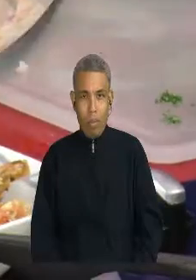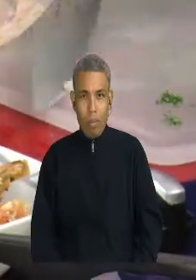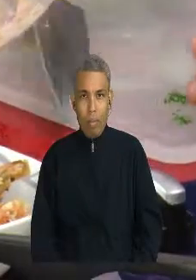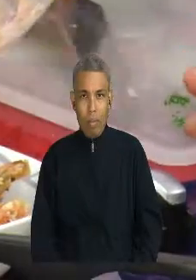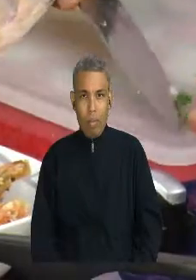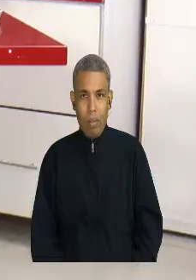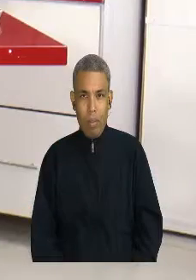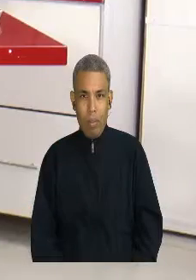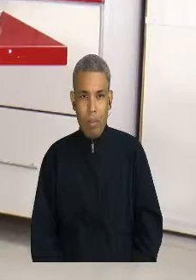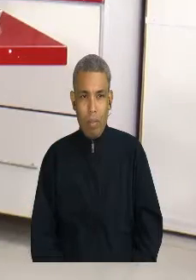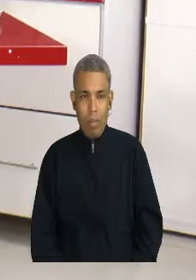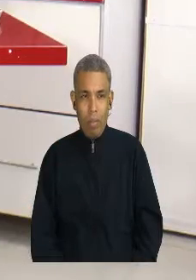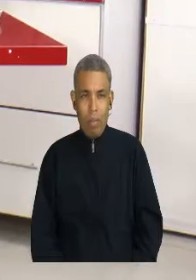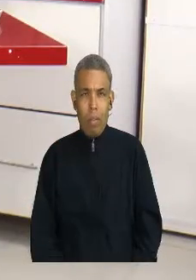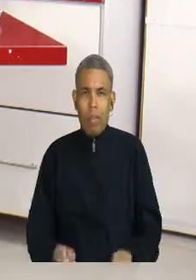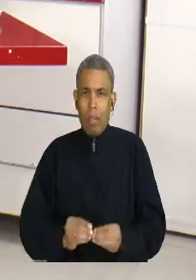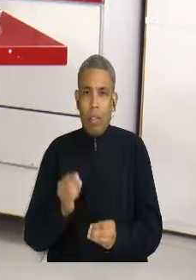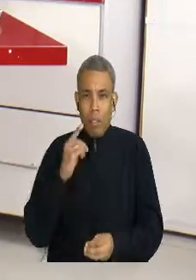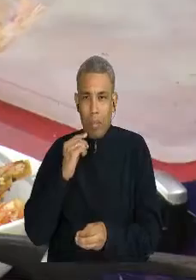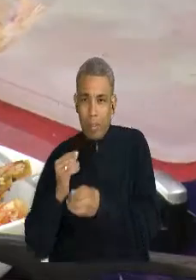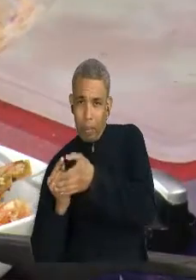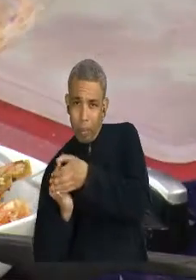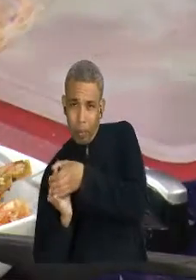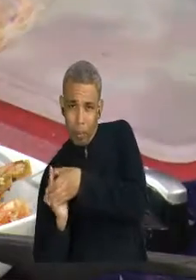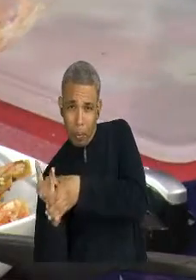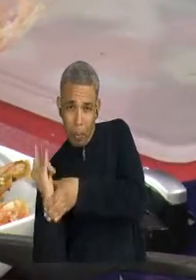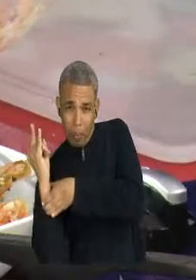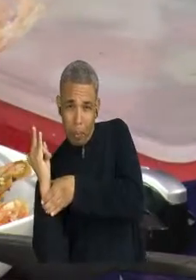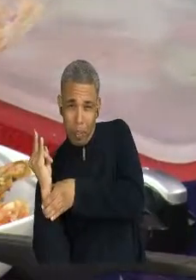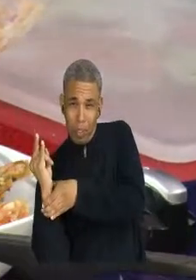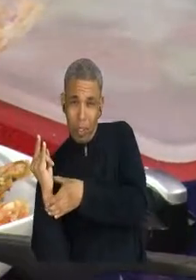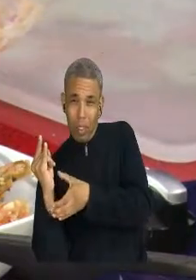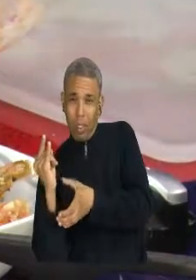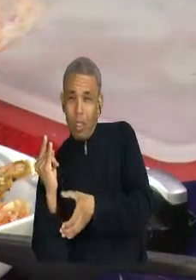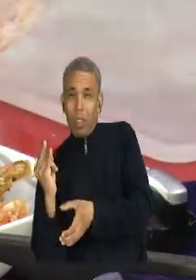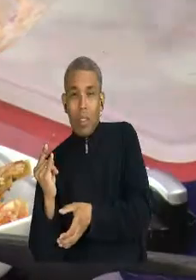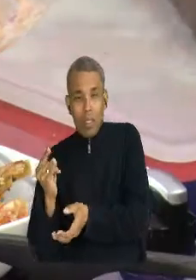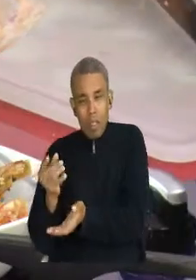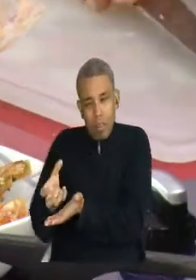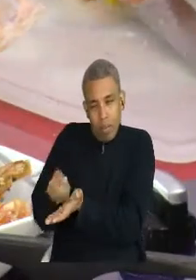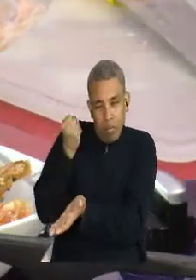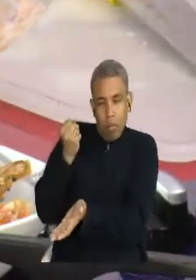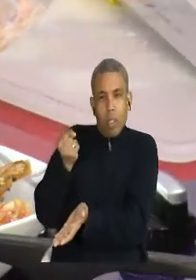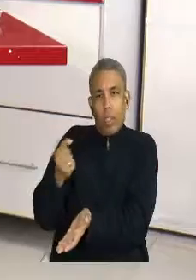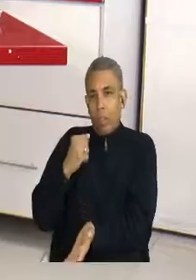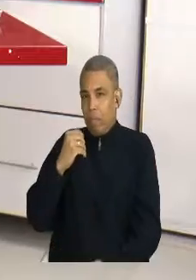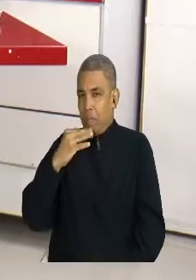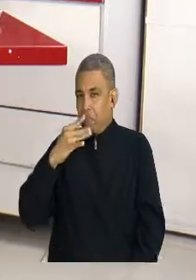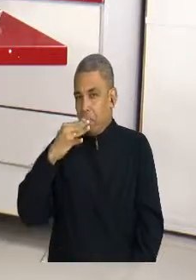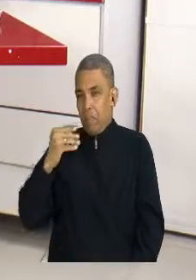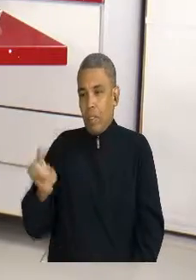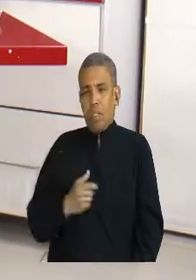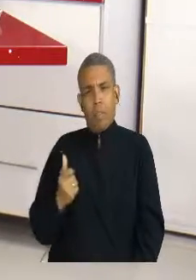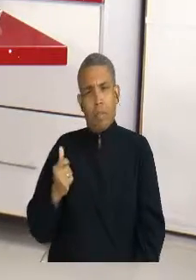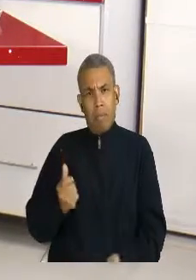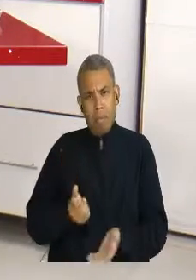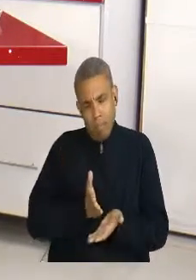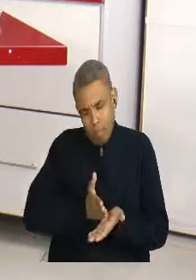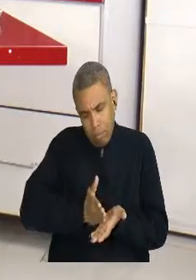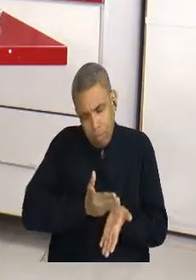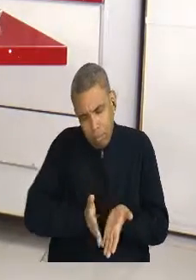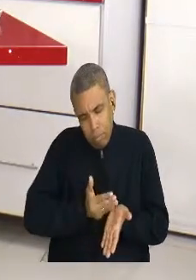agrego antes. El cilantro normalmente, como es una menta, siempre debería agregarse a lo último. Ajá. Pero como aquí no va a tener calor ni temperatura,